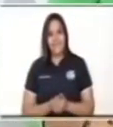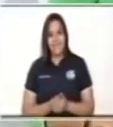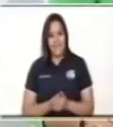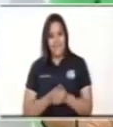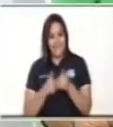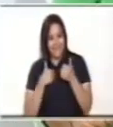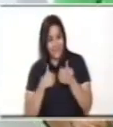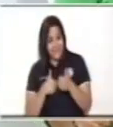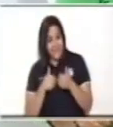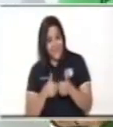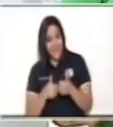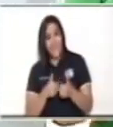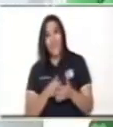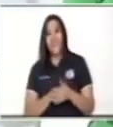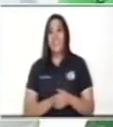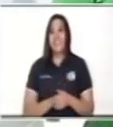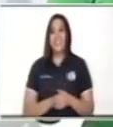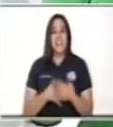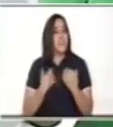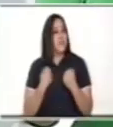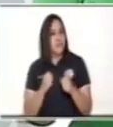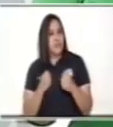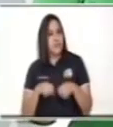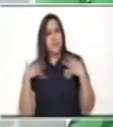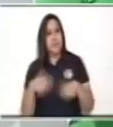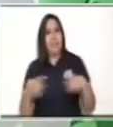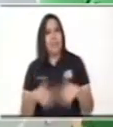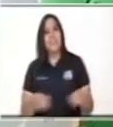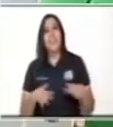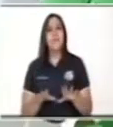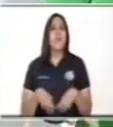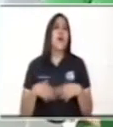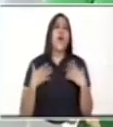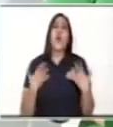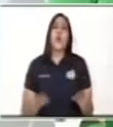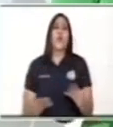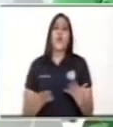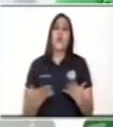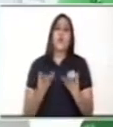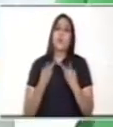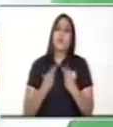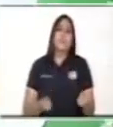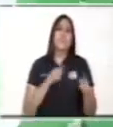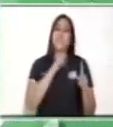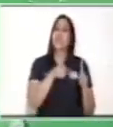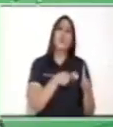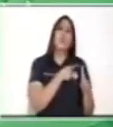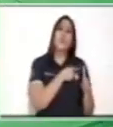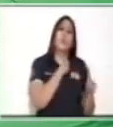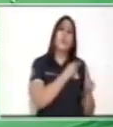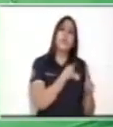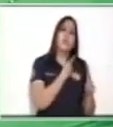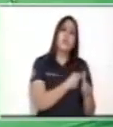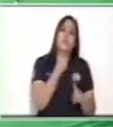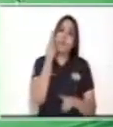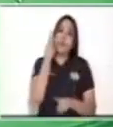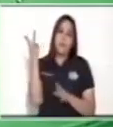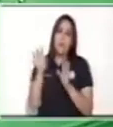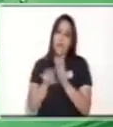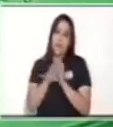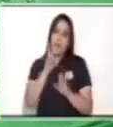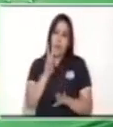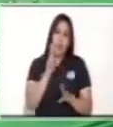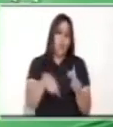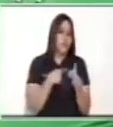Muy bien. Lo hicimos muy rápido. ¿Cómo hubiera sido si lo hubiéramos hecho más lento? Por ejemplo, 2